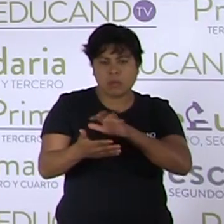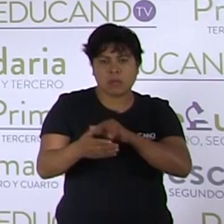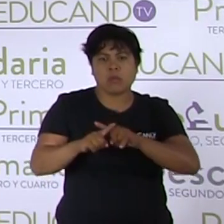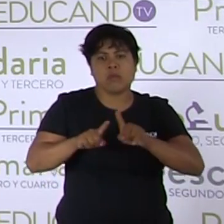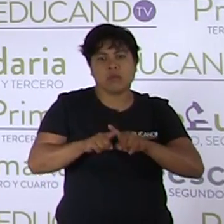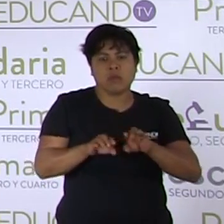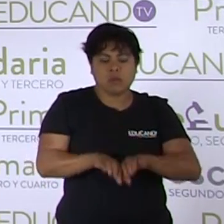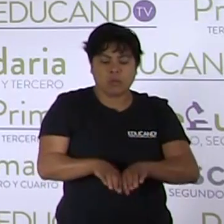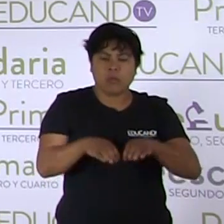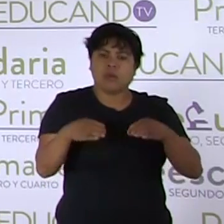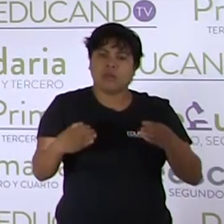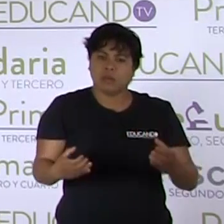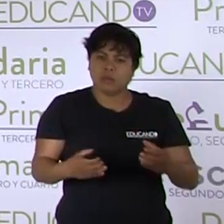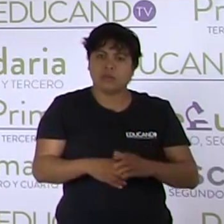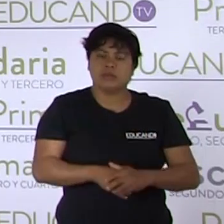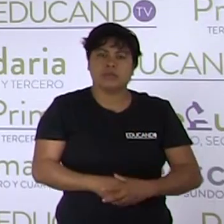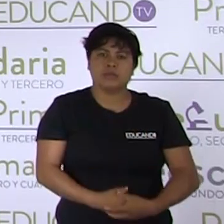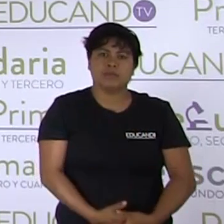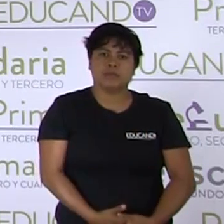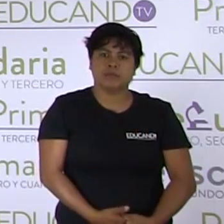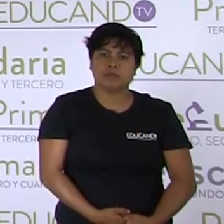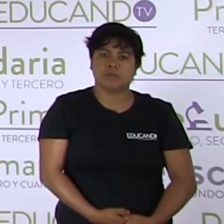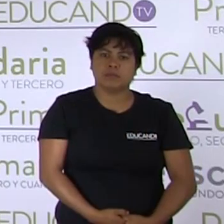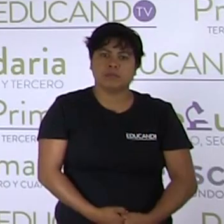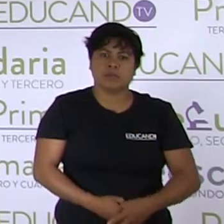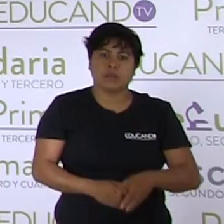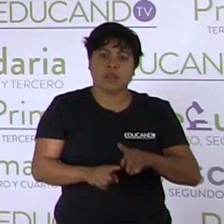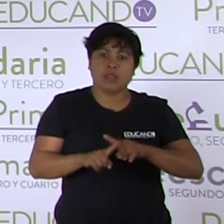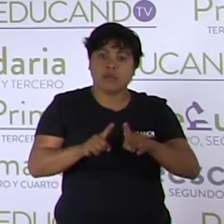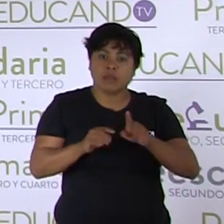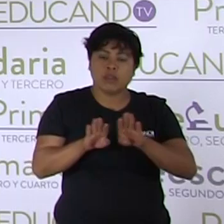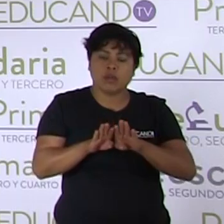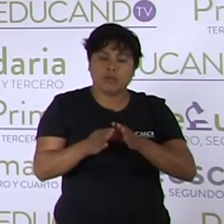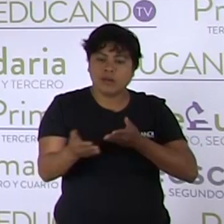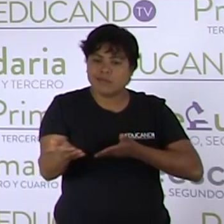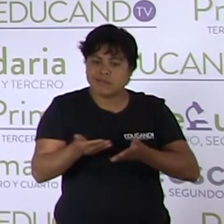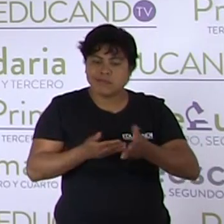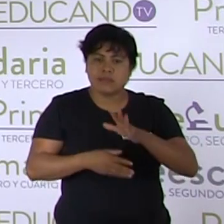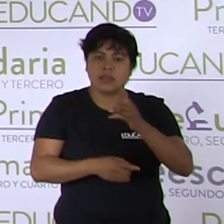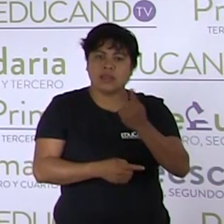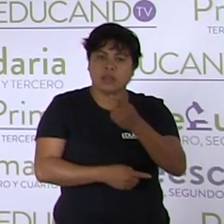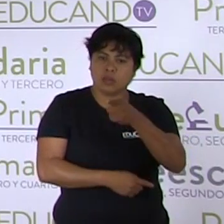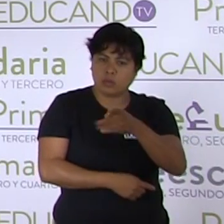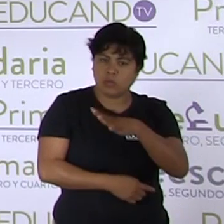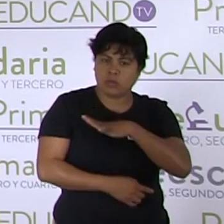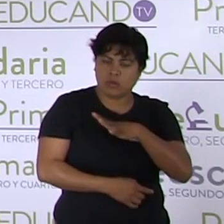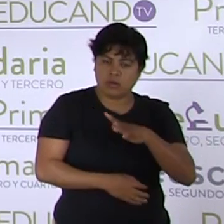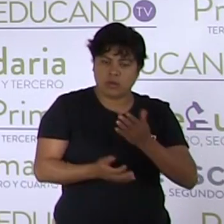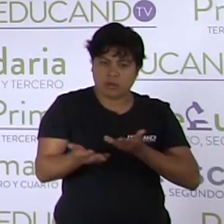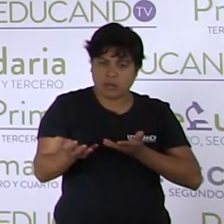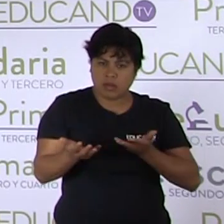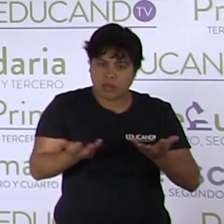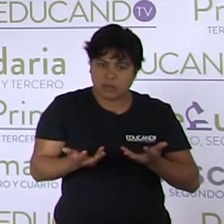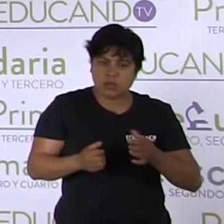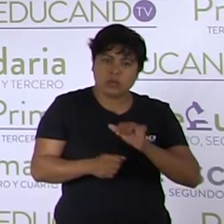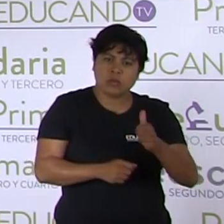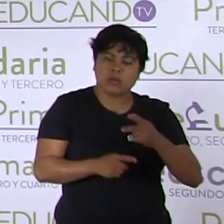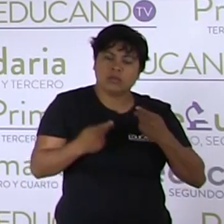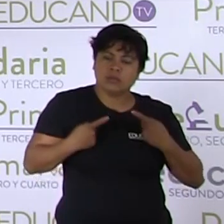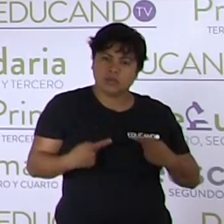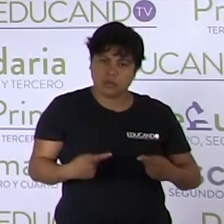algunos cuentos, desde la interacción que realizas con otras